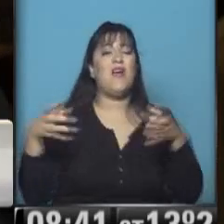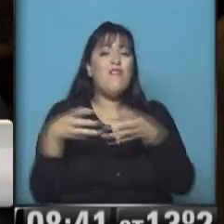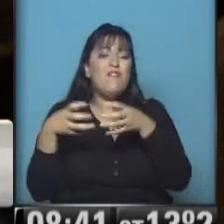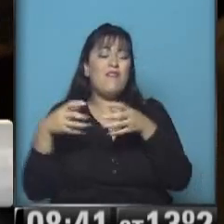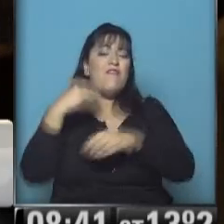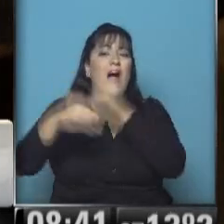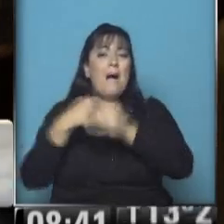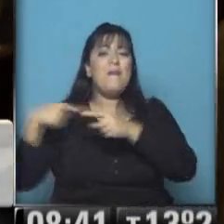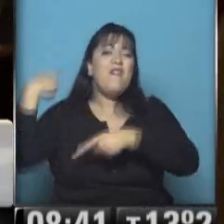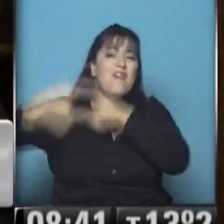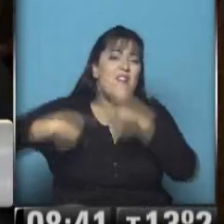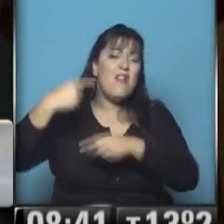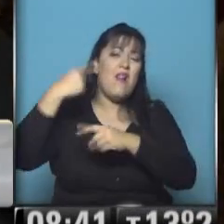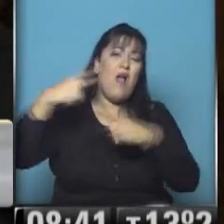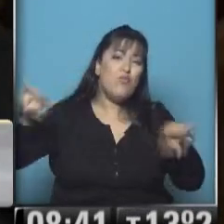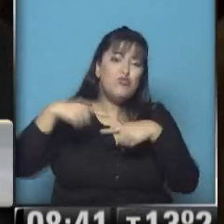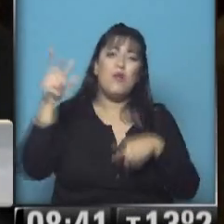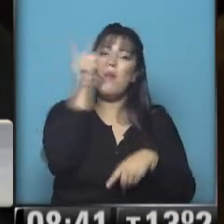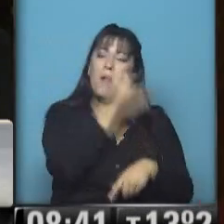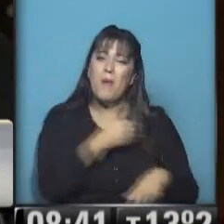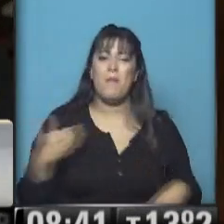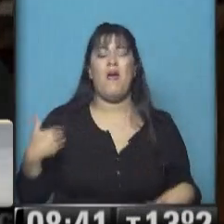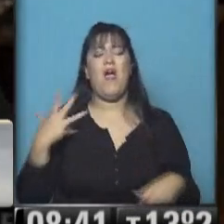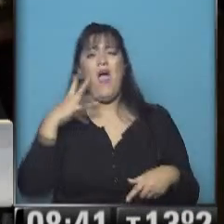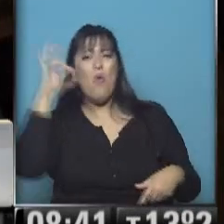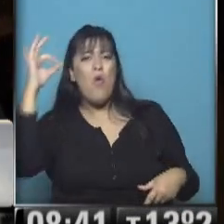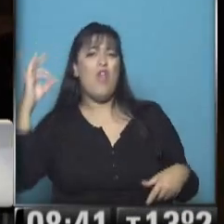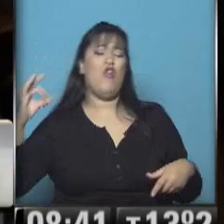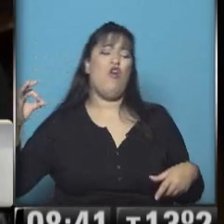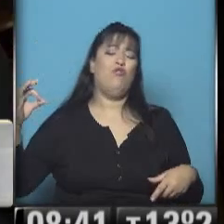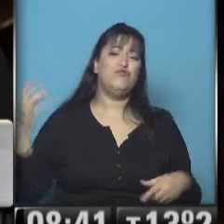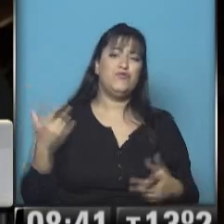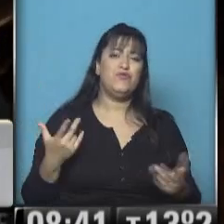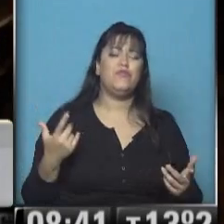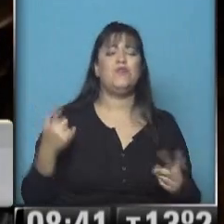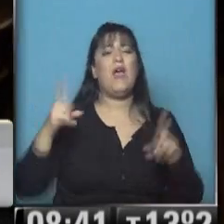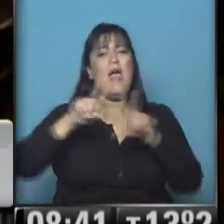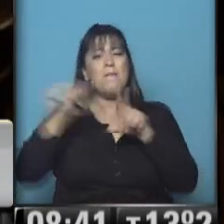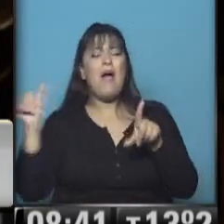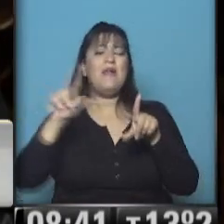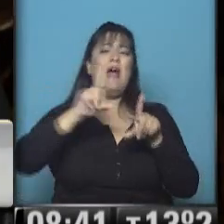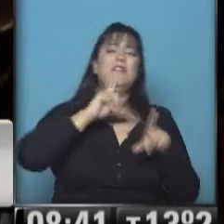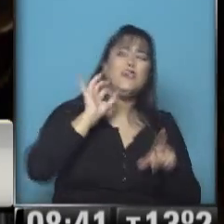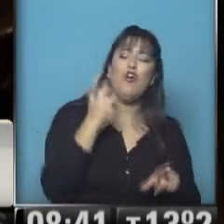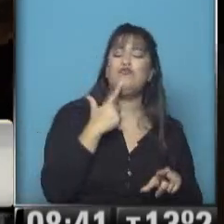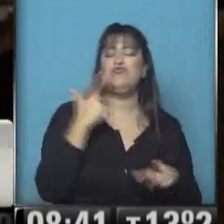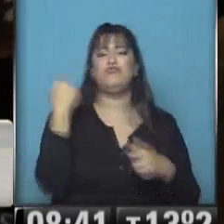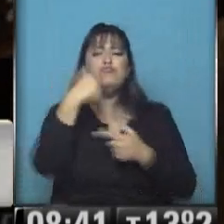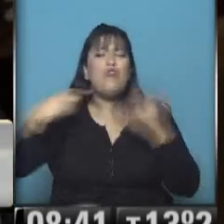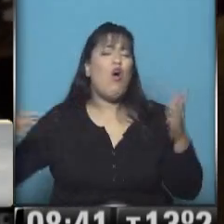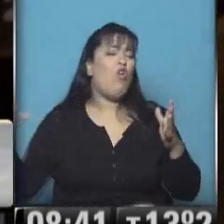músicos, padres, abuelos, mi hermana, mis tíos, todo